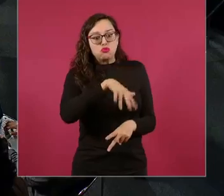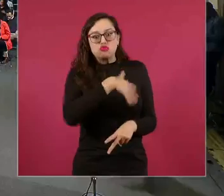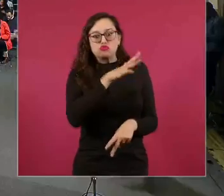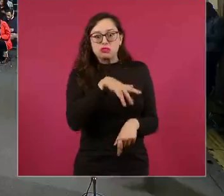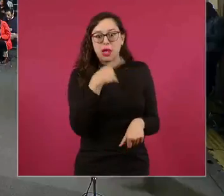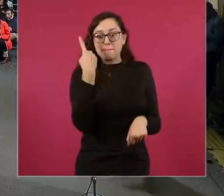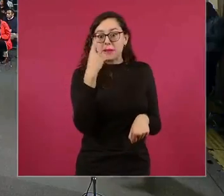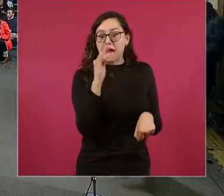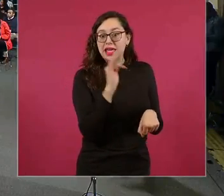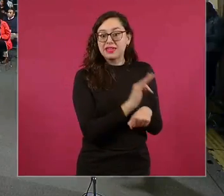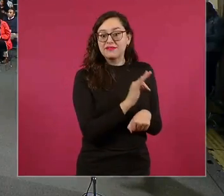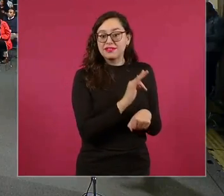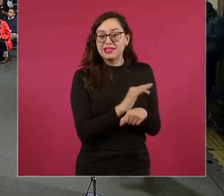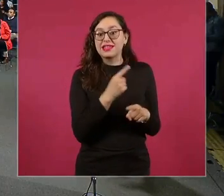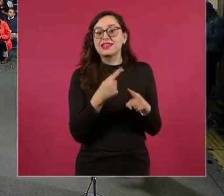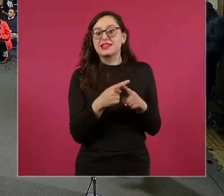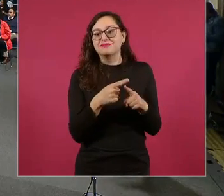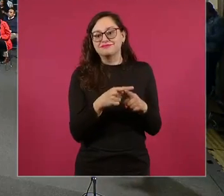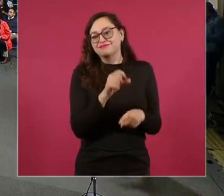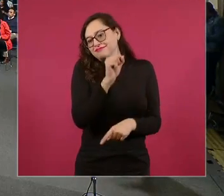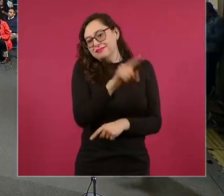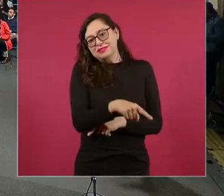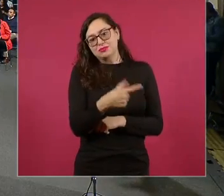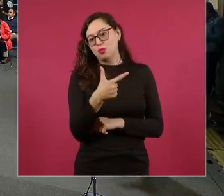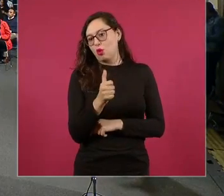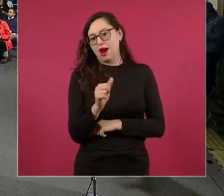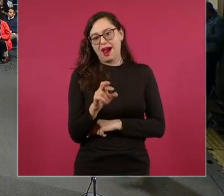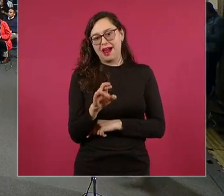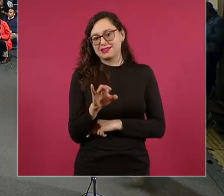es García Luna.